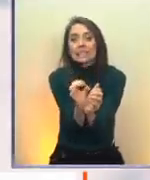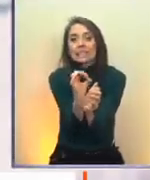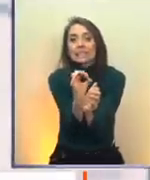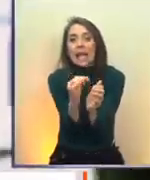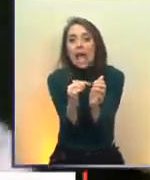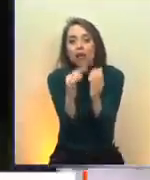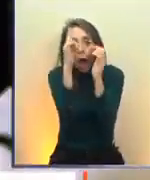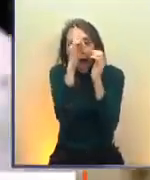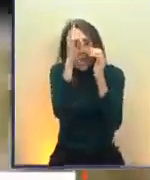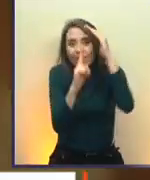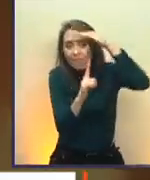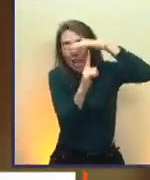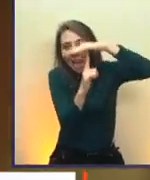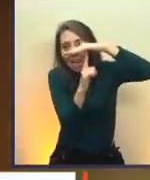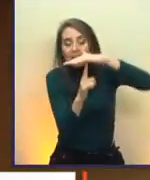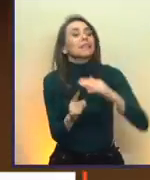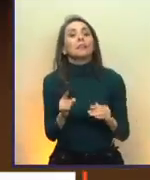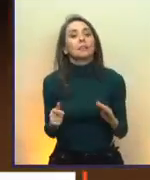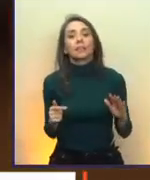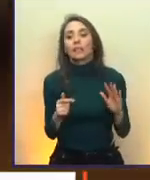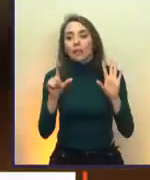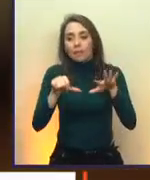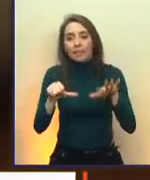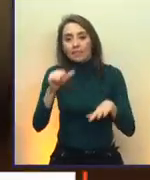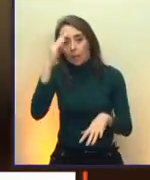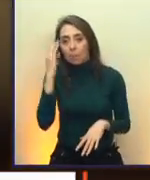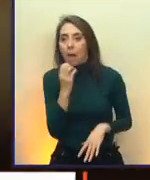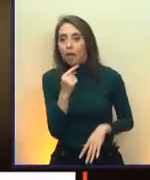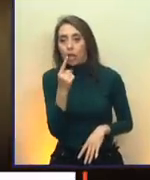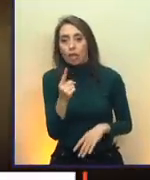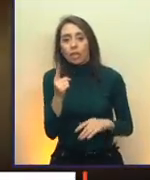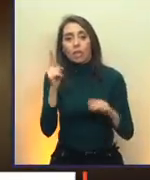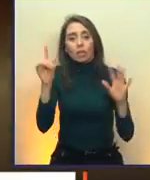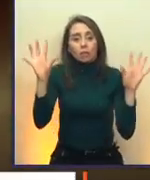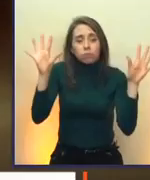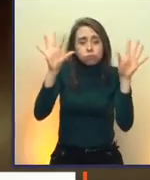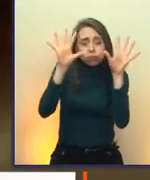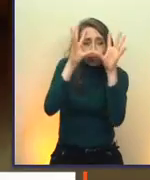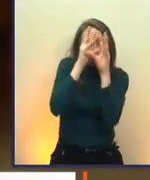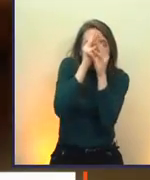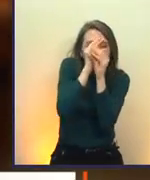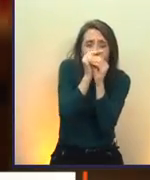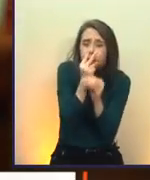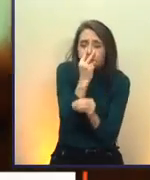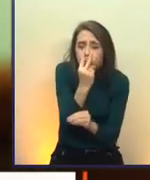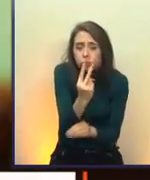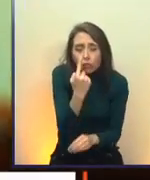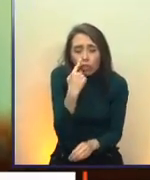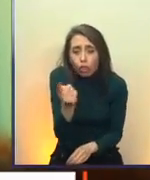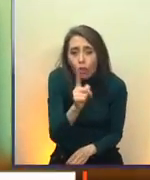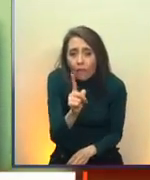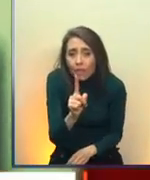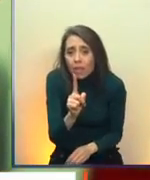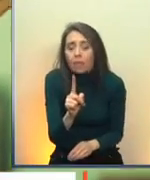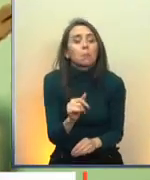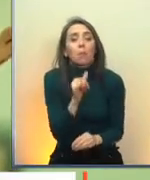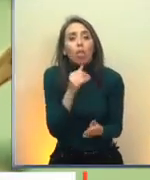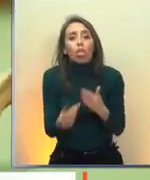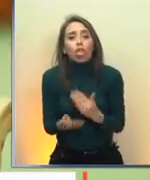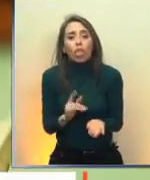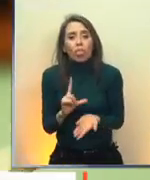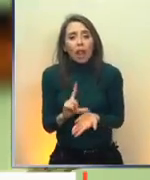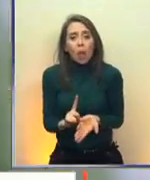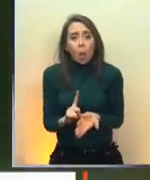El 16 de mayo, cielo cubierto, muy poca visibilidad. No se ha podido establecer la posición